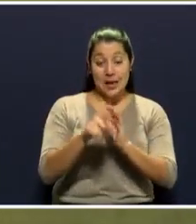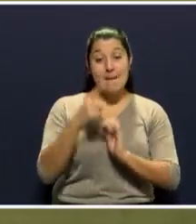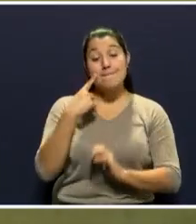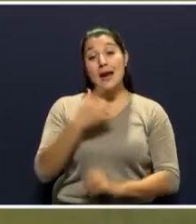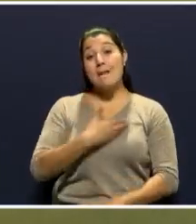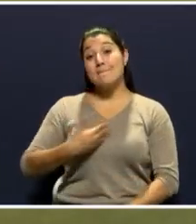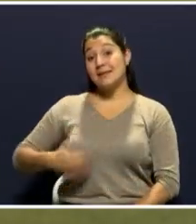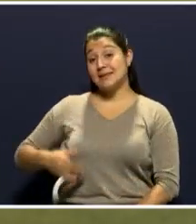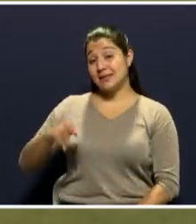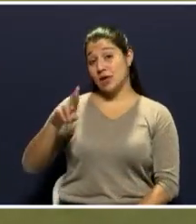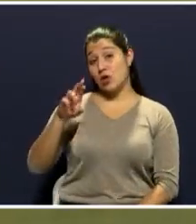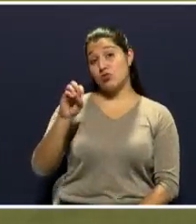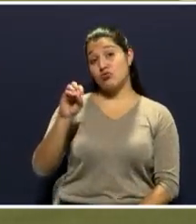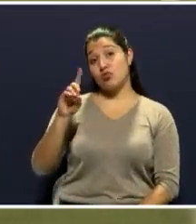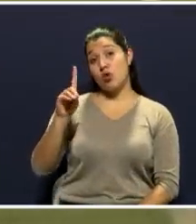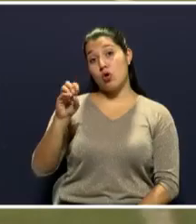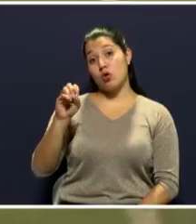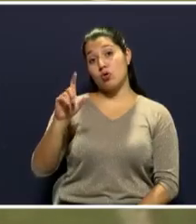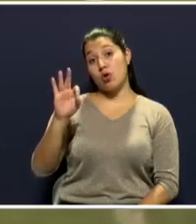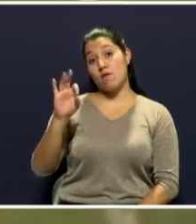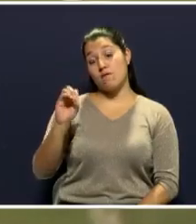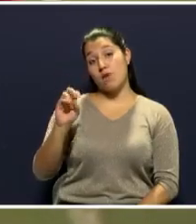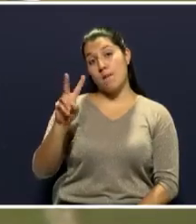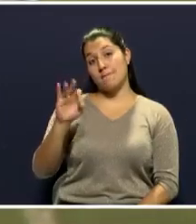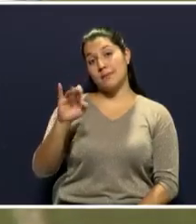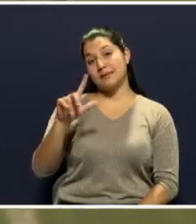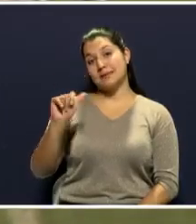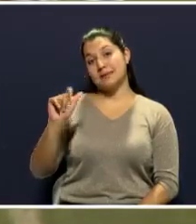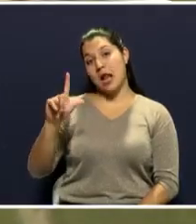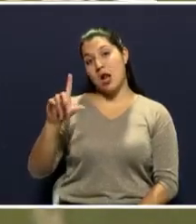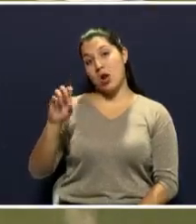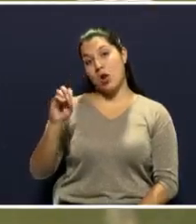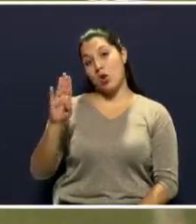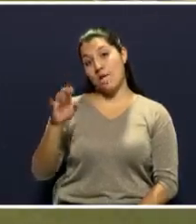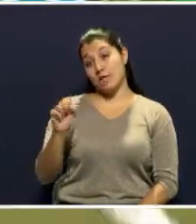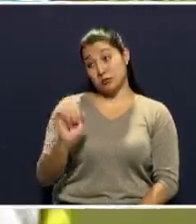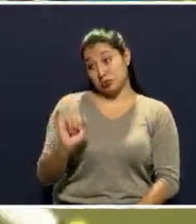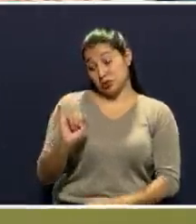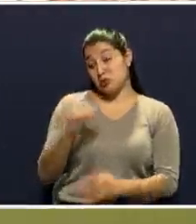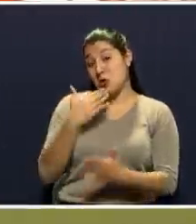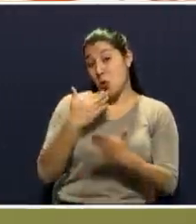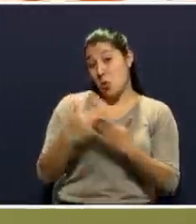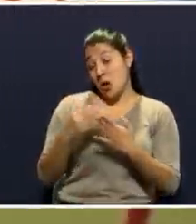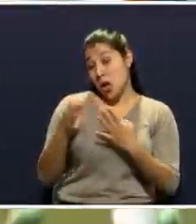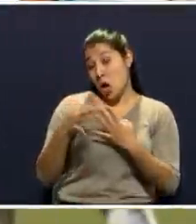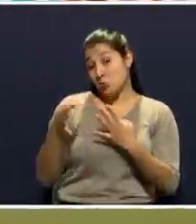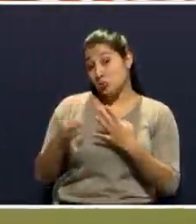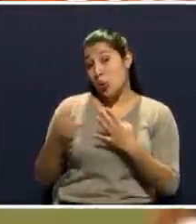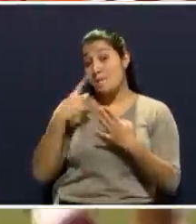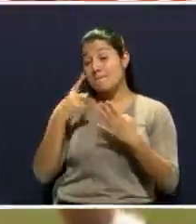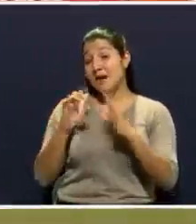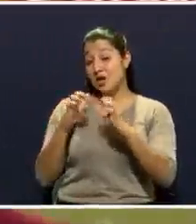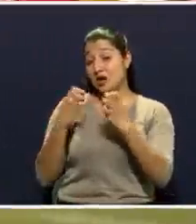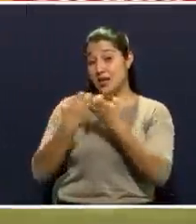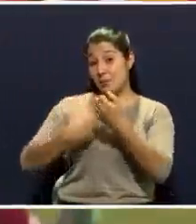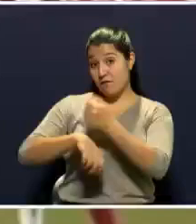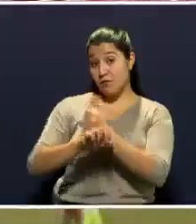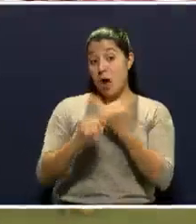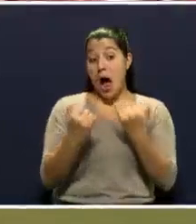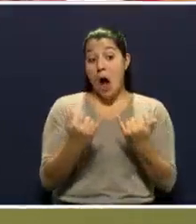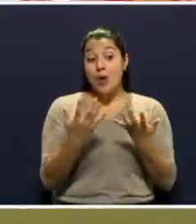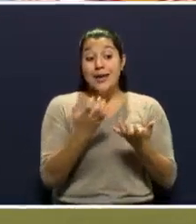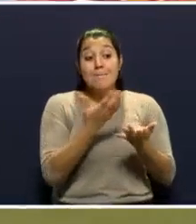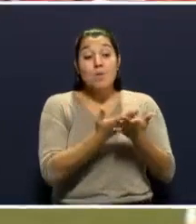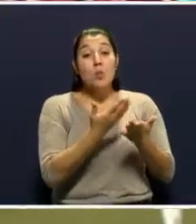del ente, esta opción sería de alivio para los clubes. Incluso se ha conformado una comisión para estructurar un proyecto de ley que venga